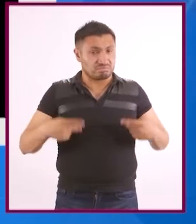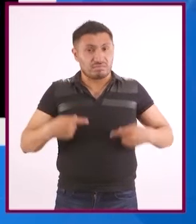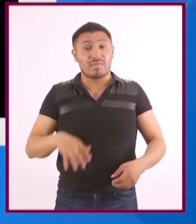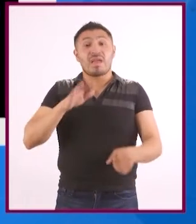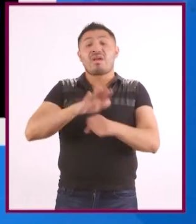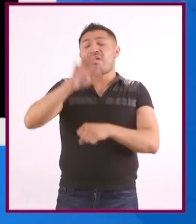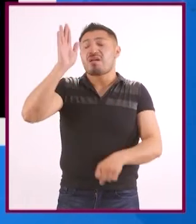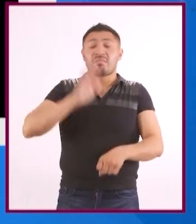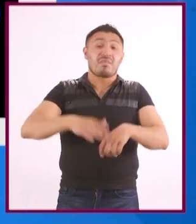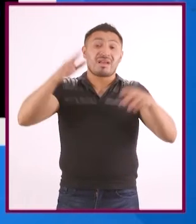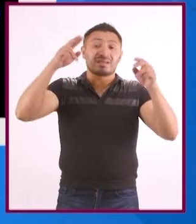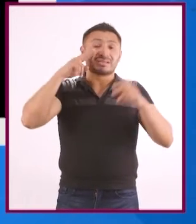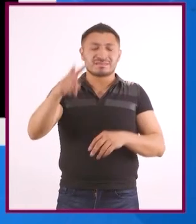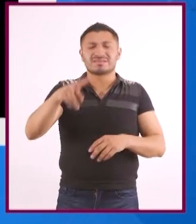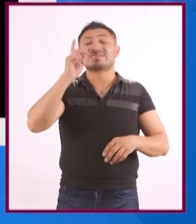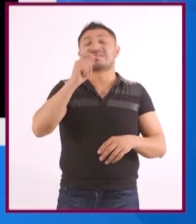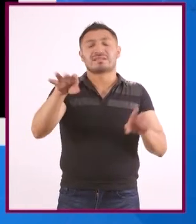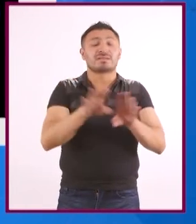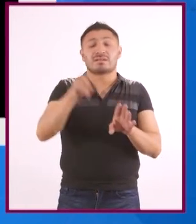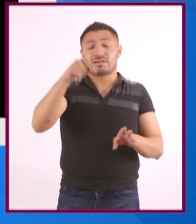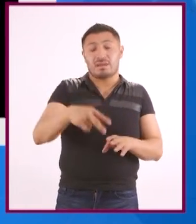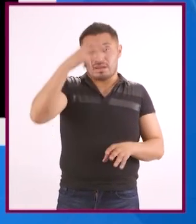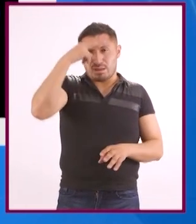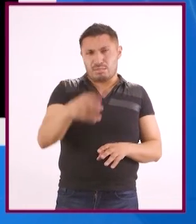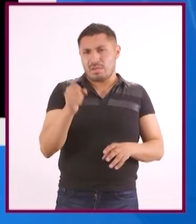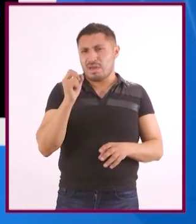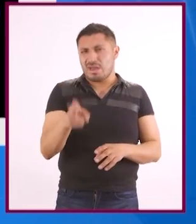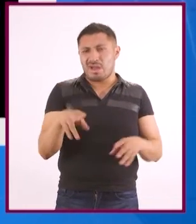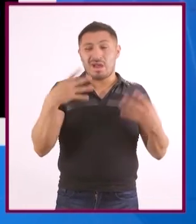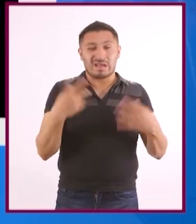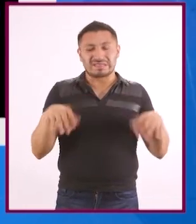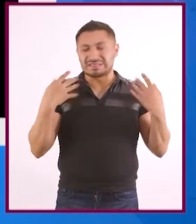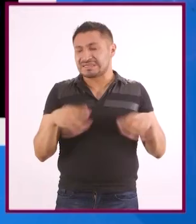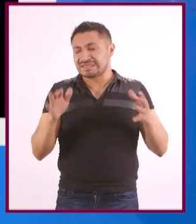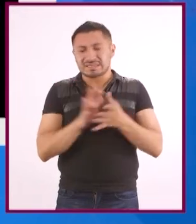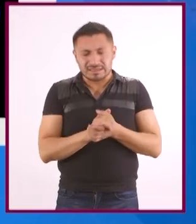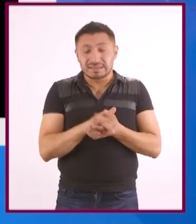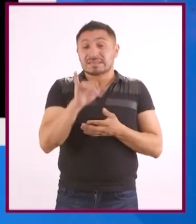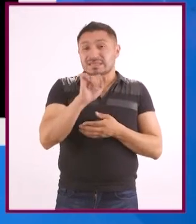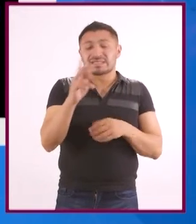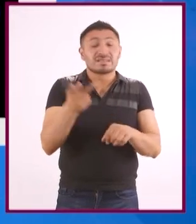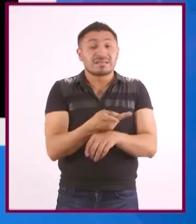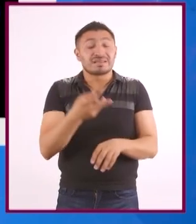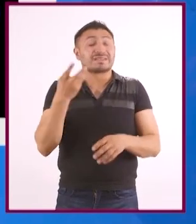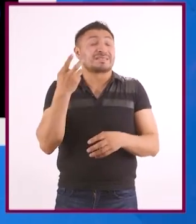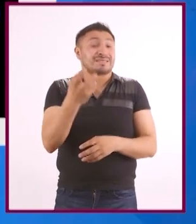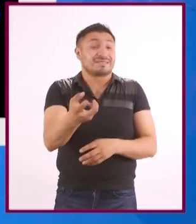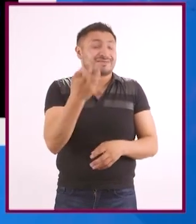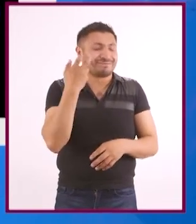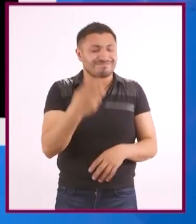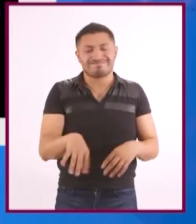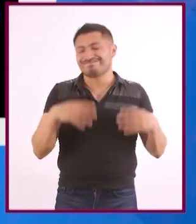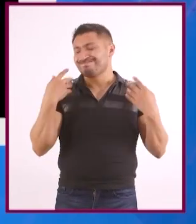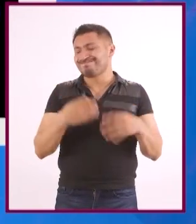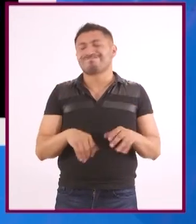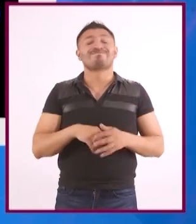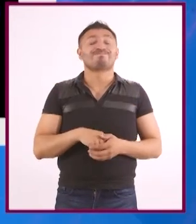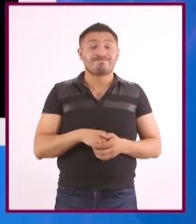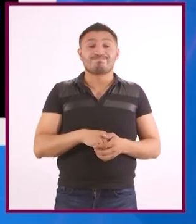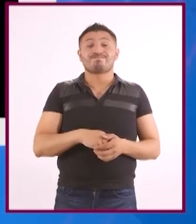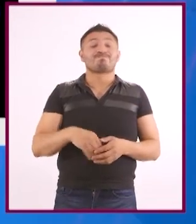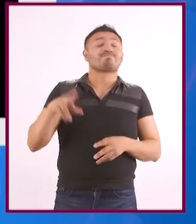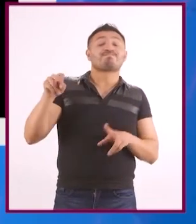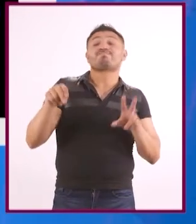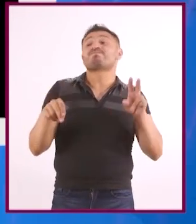hemos visto desafortunadamente en México es que en los hechos pues sí se da este tipo de objeciones